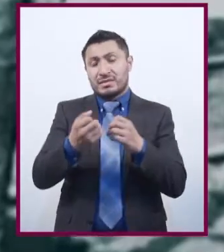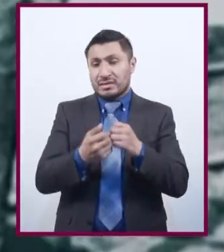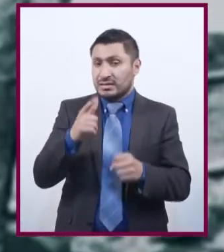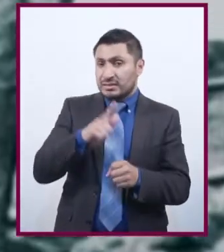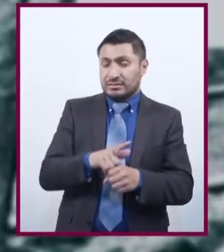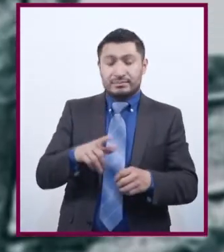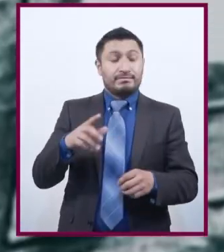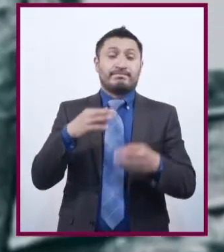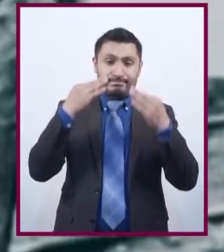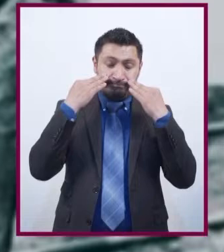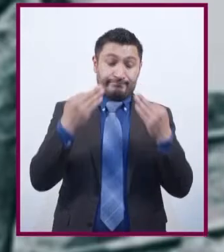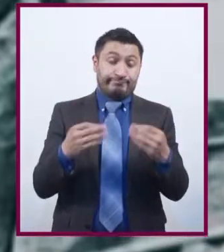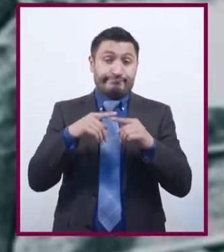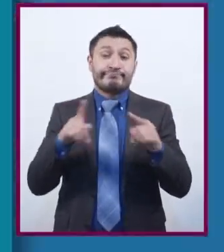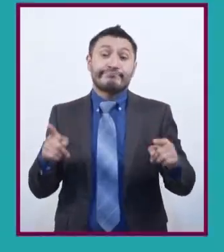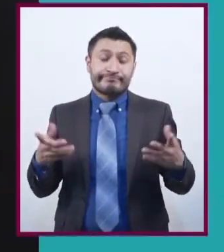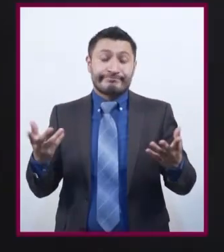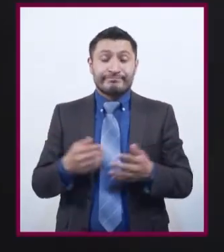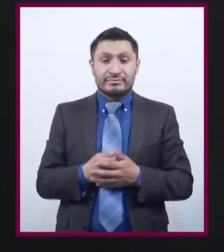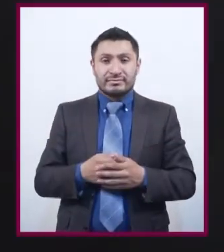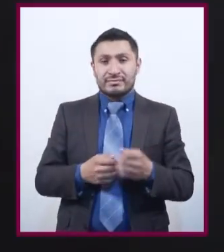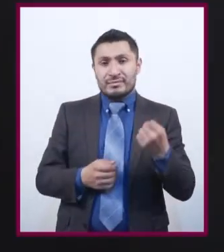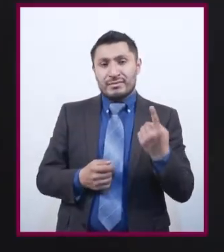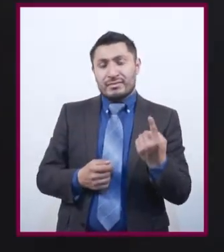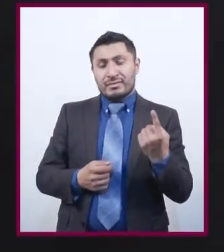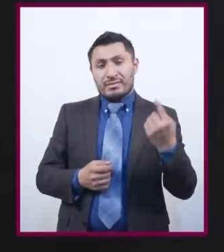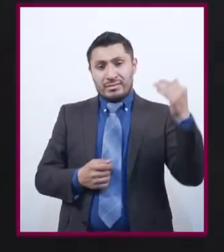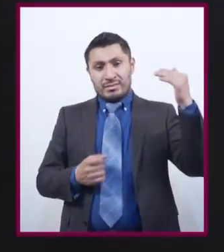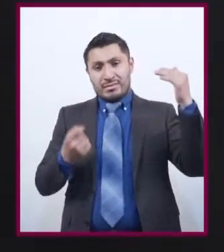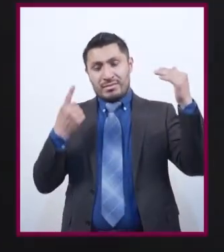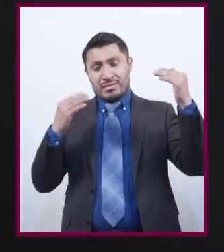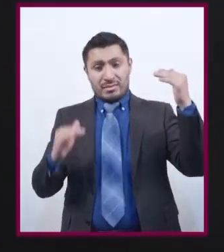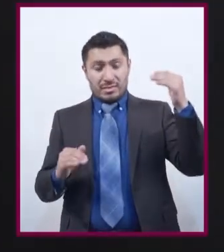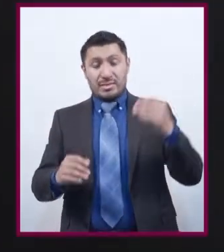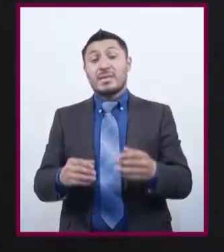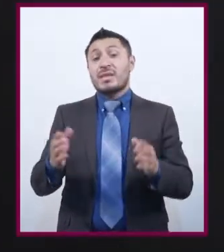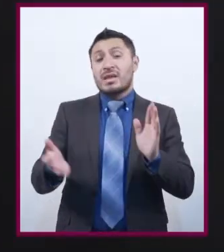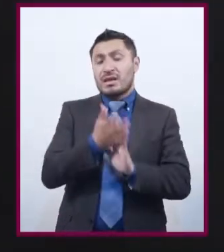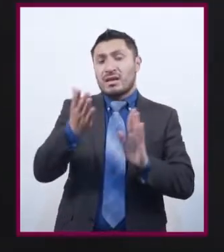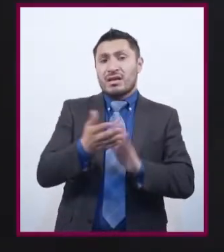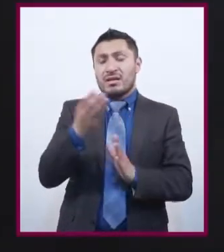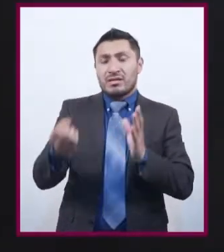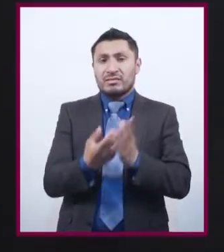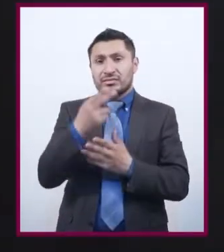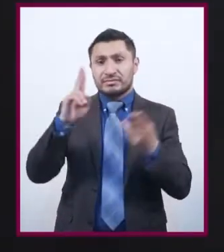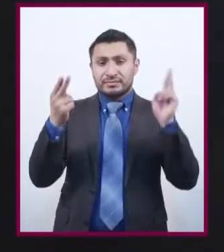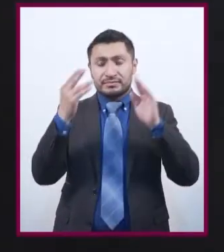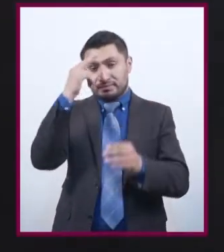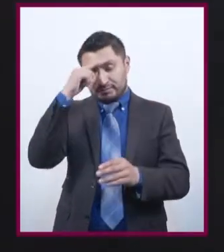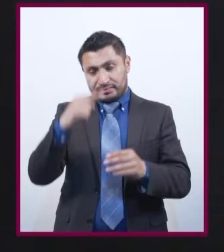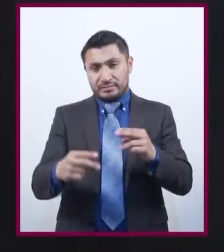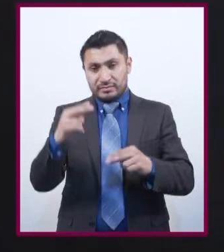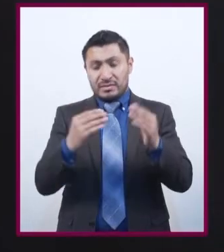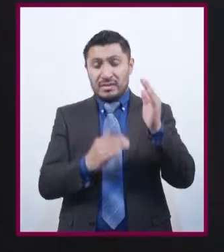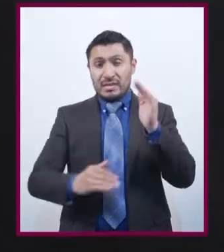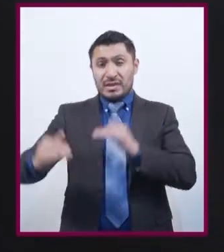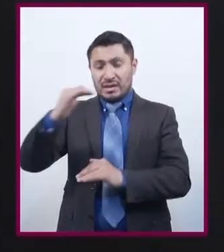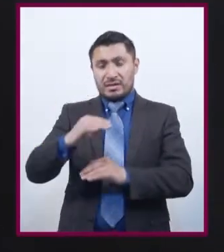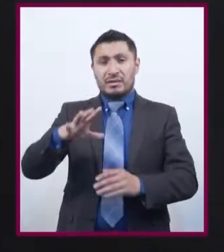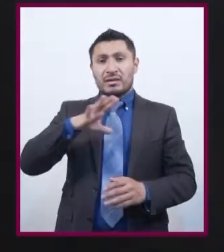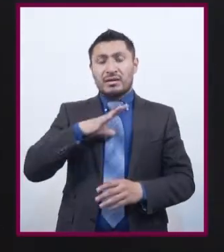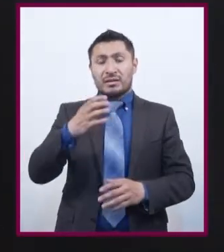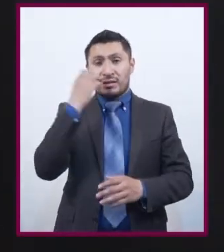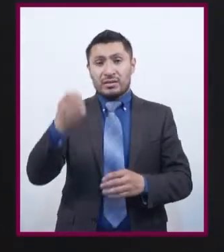entre clases sociales así pues se fundaron nuevas universidades para las clases altas Se abrieron